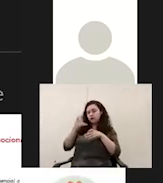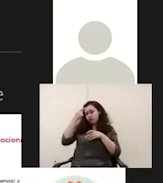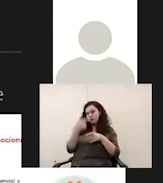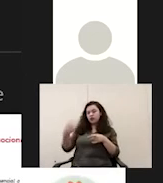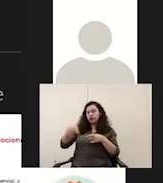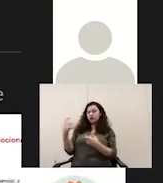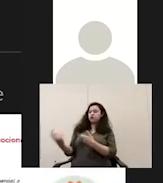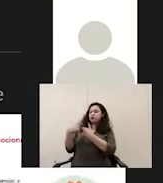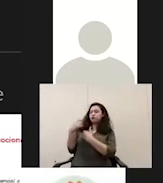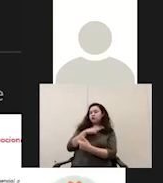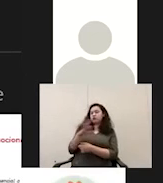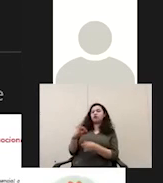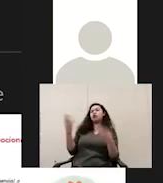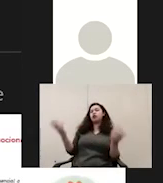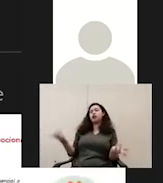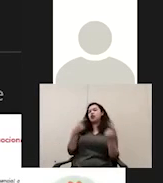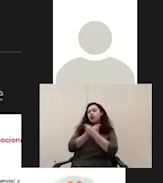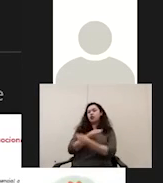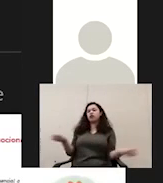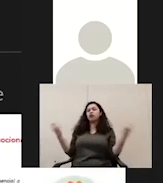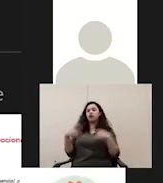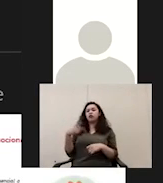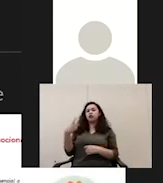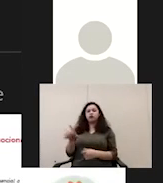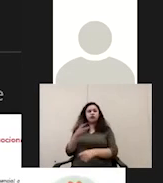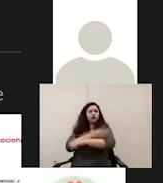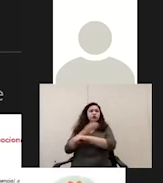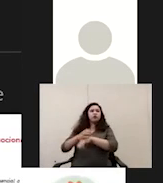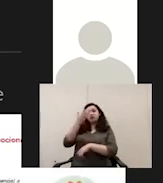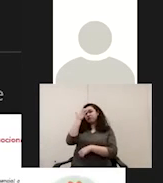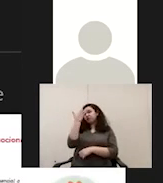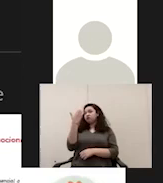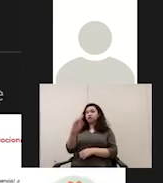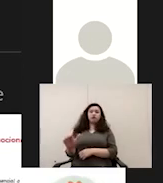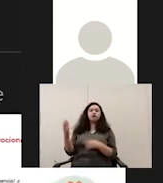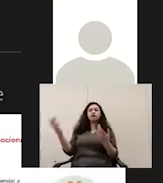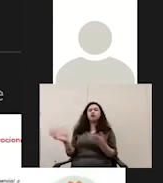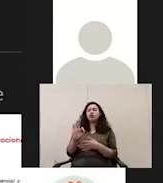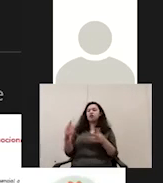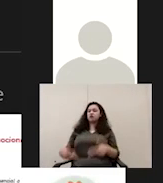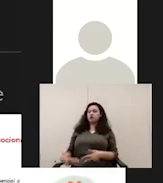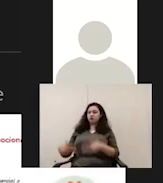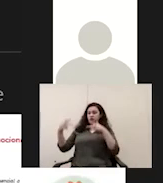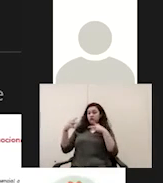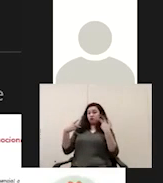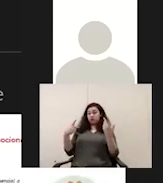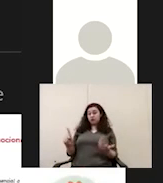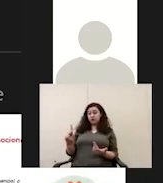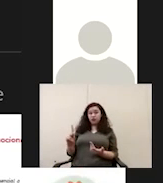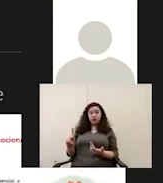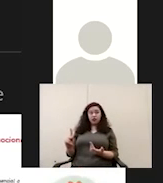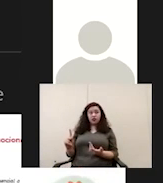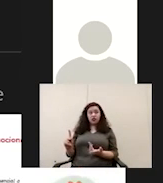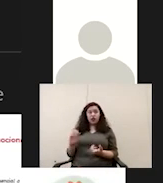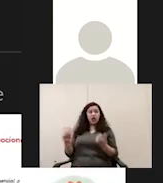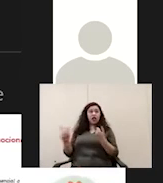incorporarse. Finalmente los niños no conocen a sus compañeros, los conocen por una pantalla, pero realmente nunca han tenido una